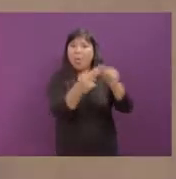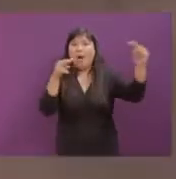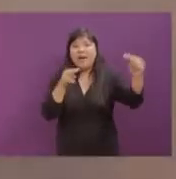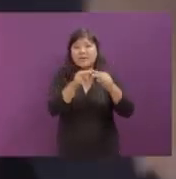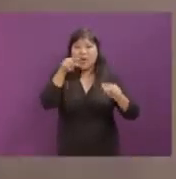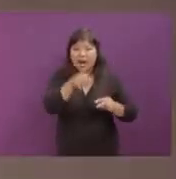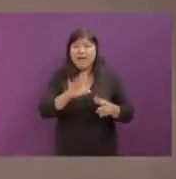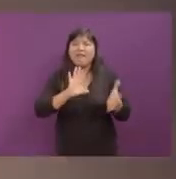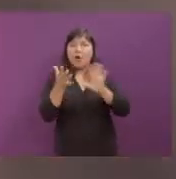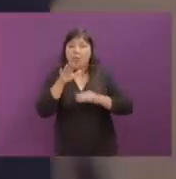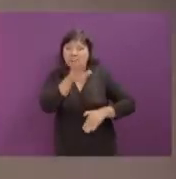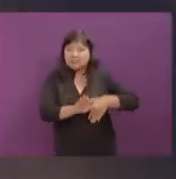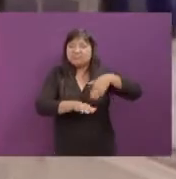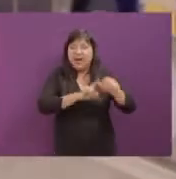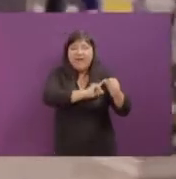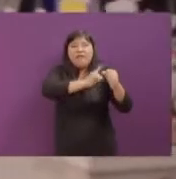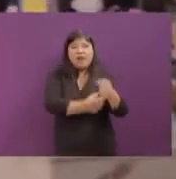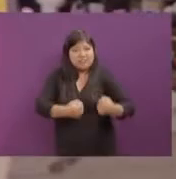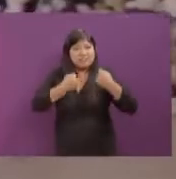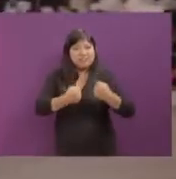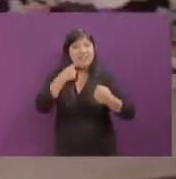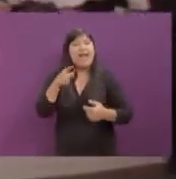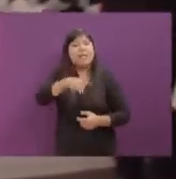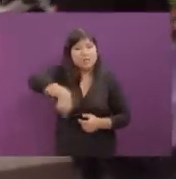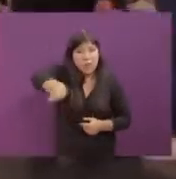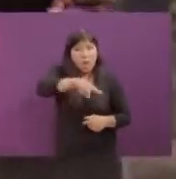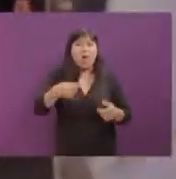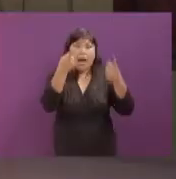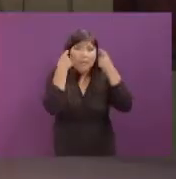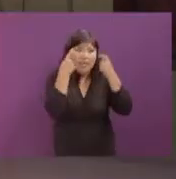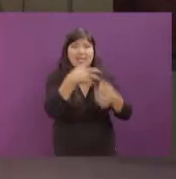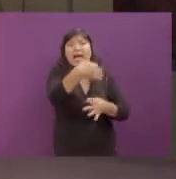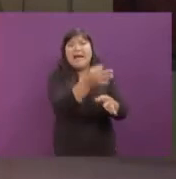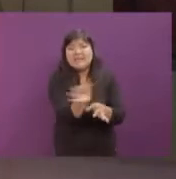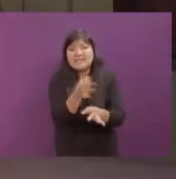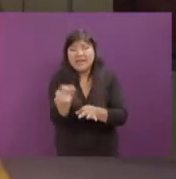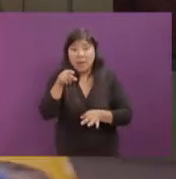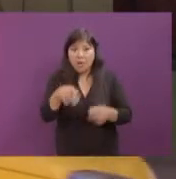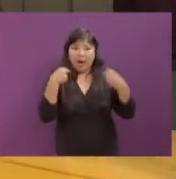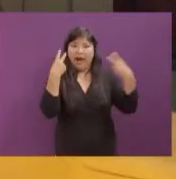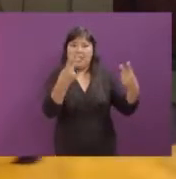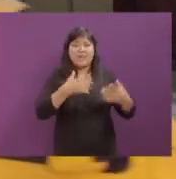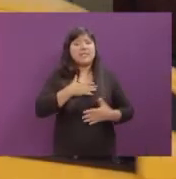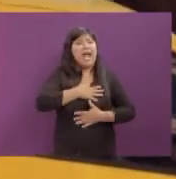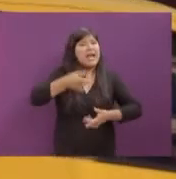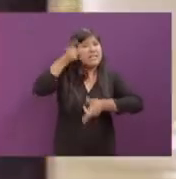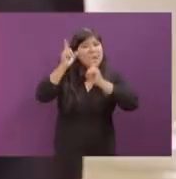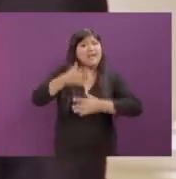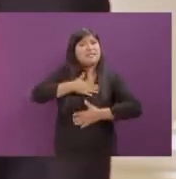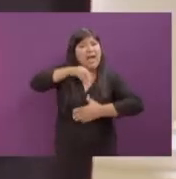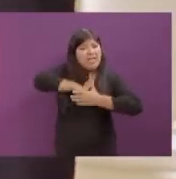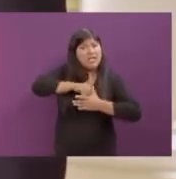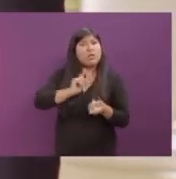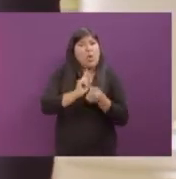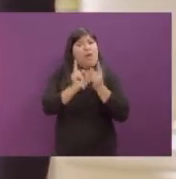es el andar a paso firme y con esfuerzo, es aprender y enseñar, es animarse a vivir una experiencia